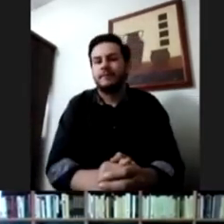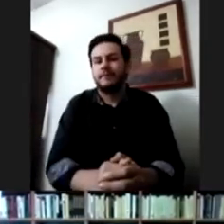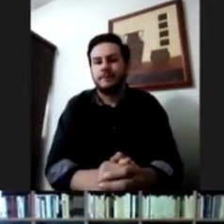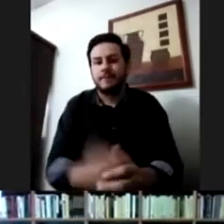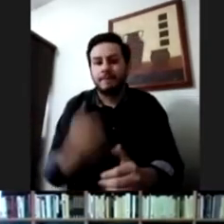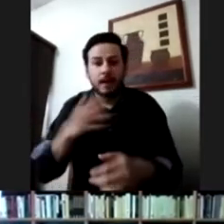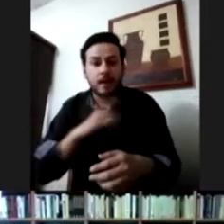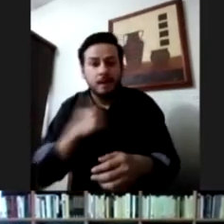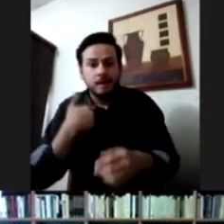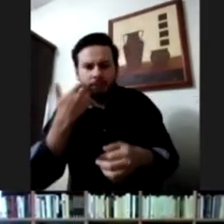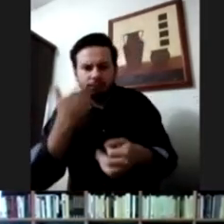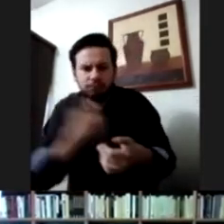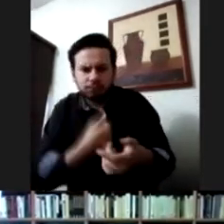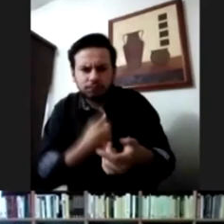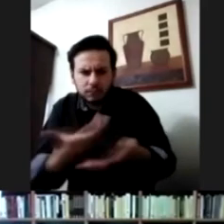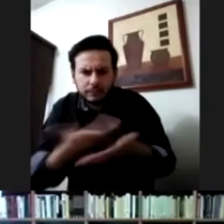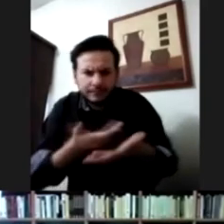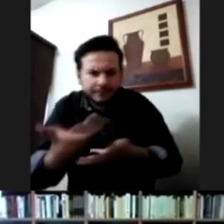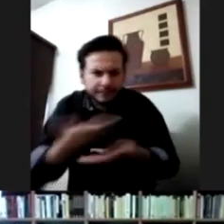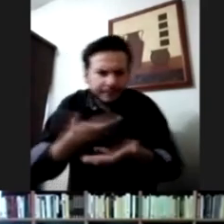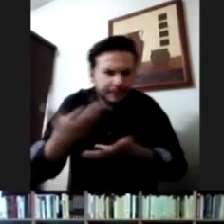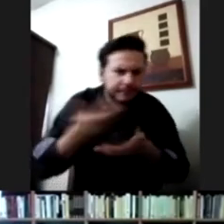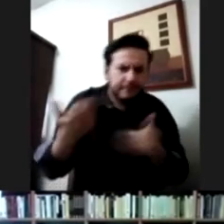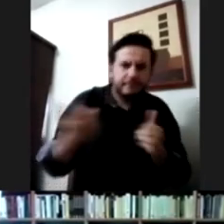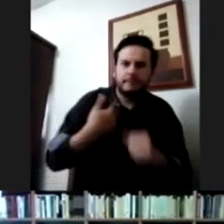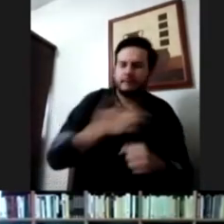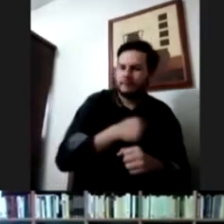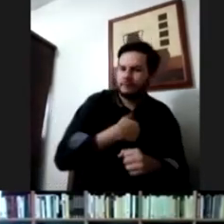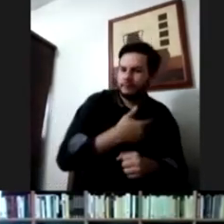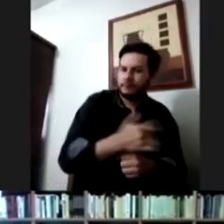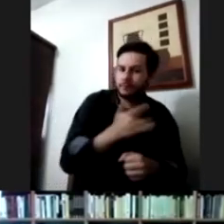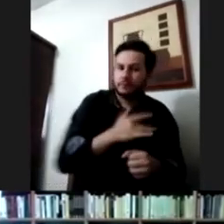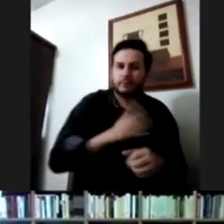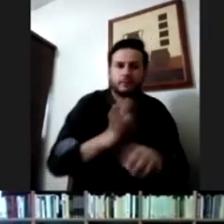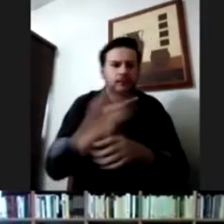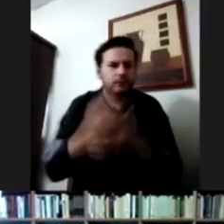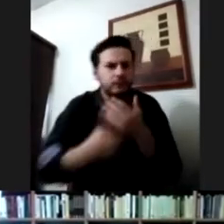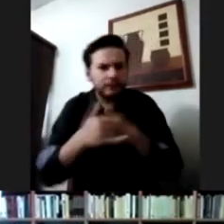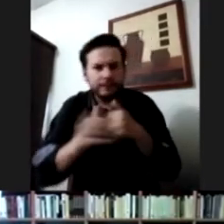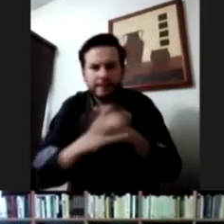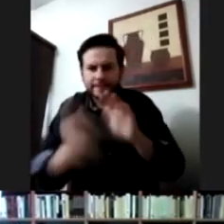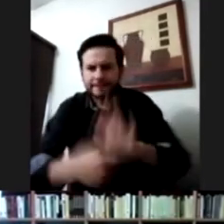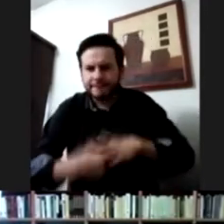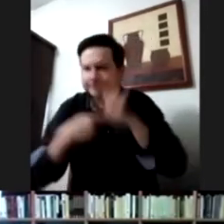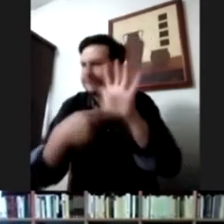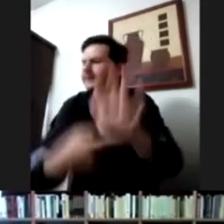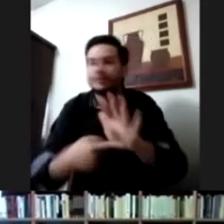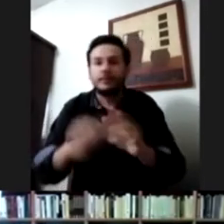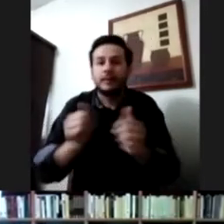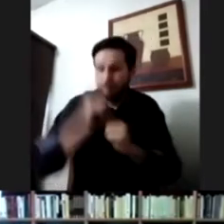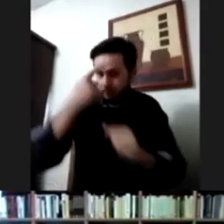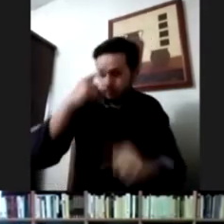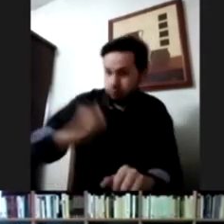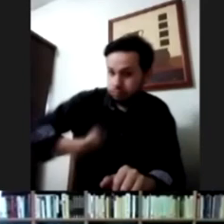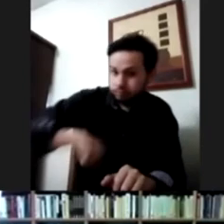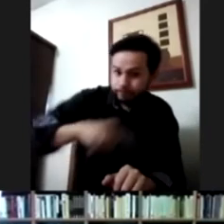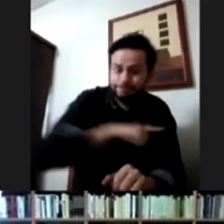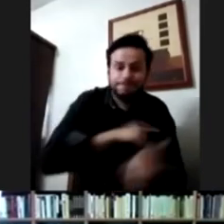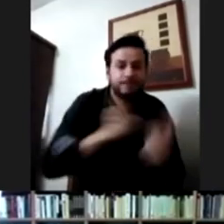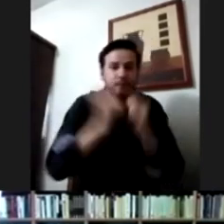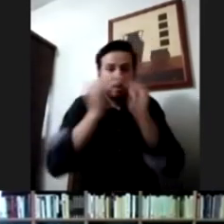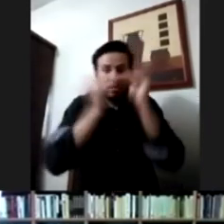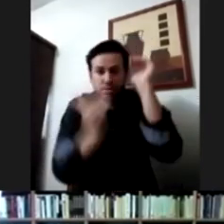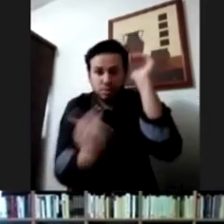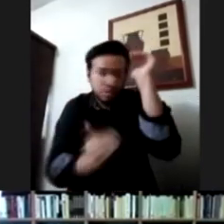condiciones socioeconómicas se han encarecido. Proyectamos también que las brechas pues de desigualdad se van a